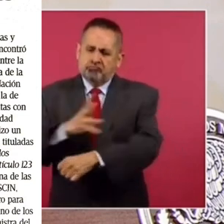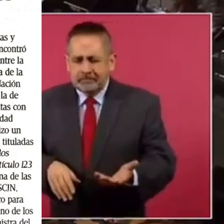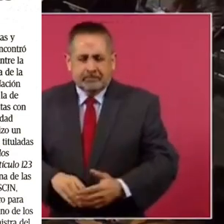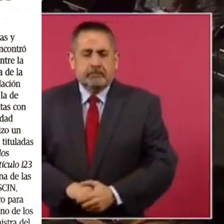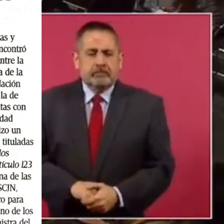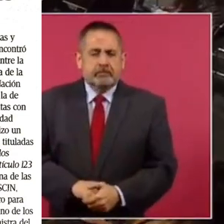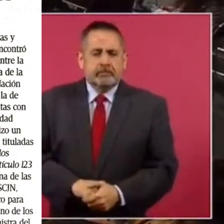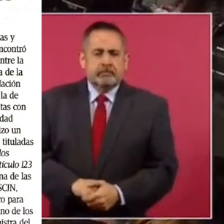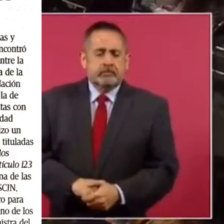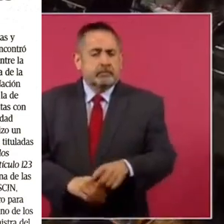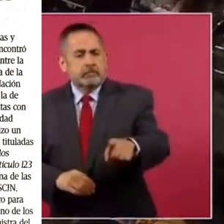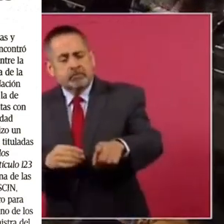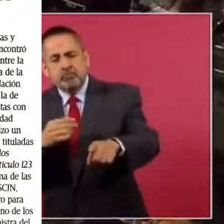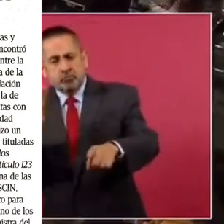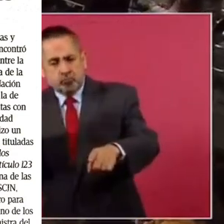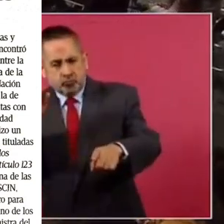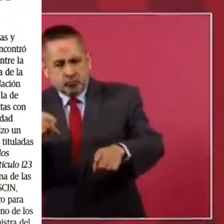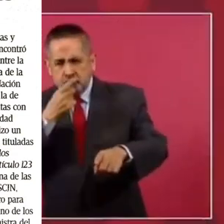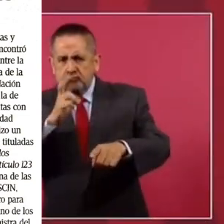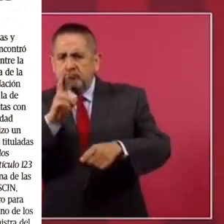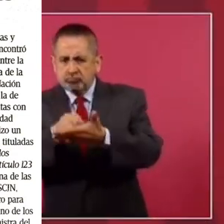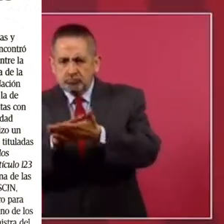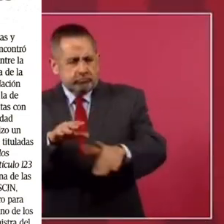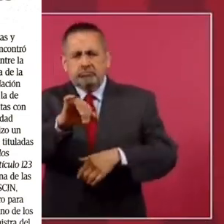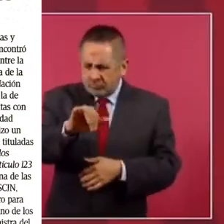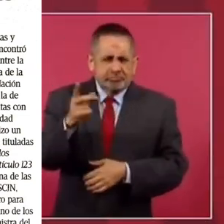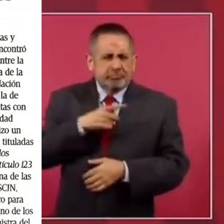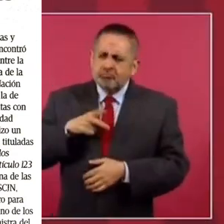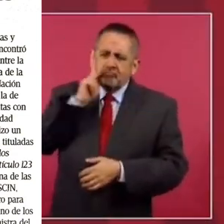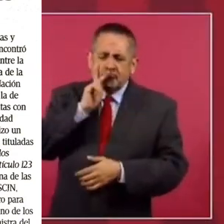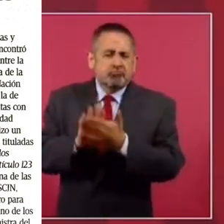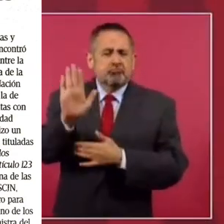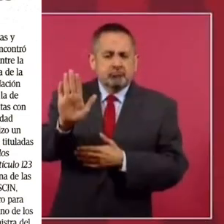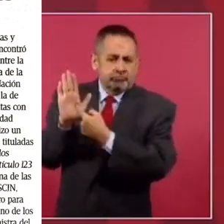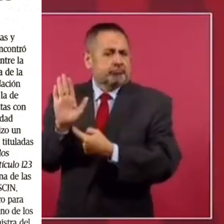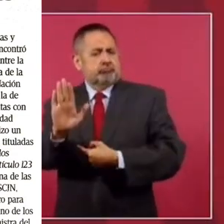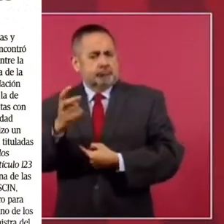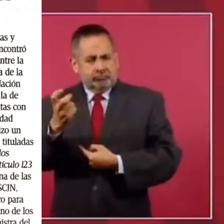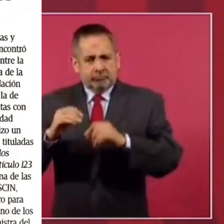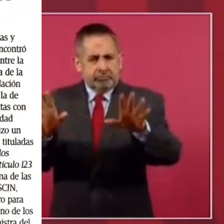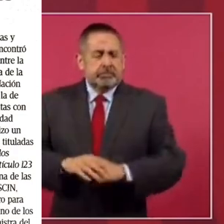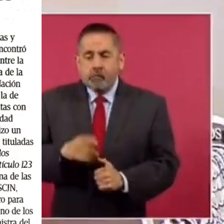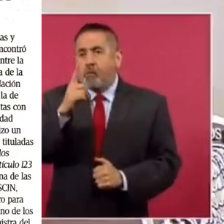rectitud. ¿Mande? ¿Respaldaría el veredicto de la UNAM? Claro, claro, porque tiene que probar. Es un dictamen.